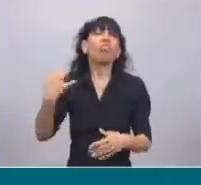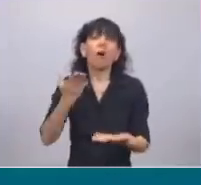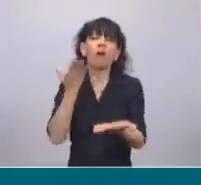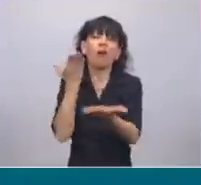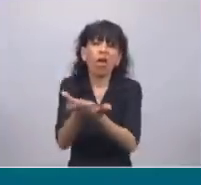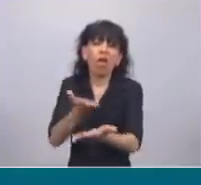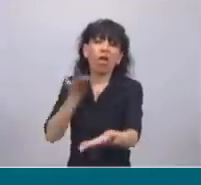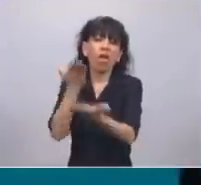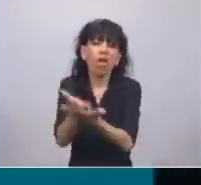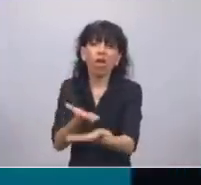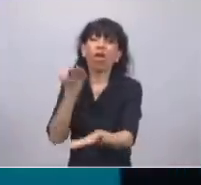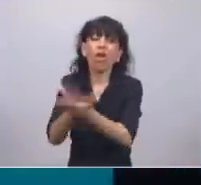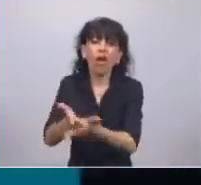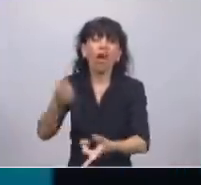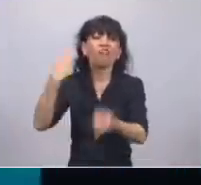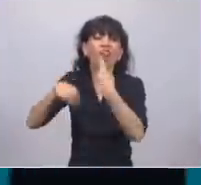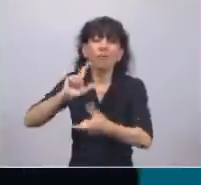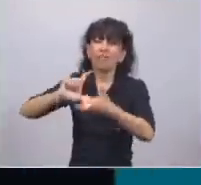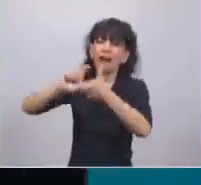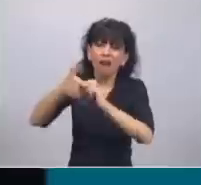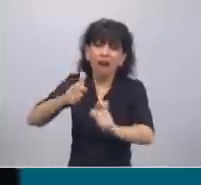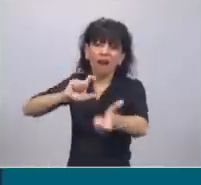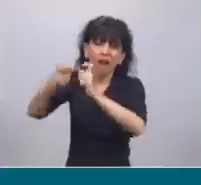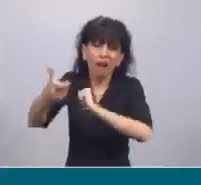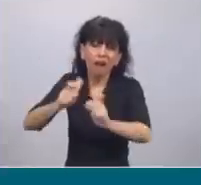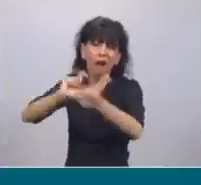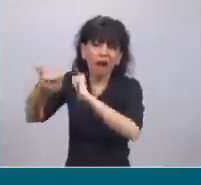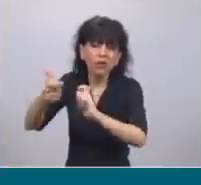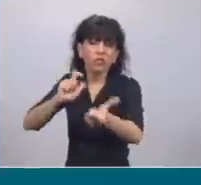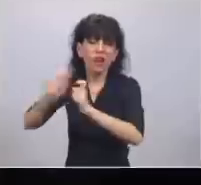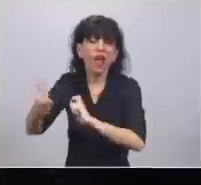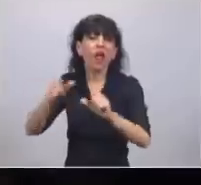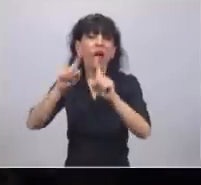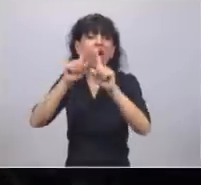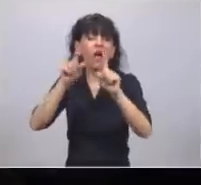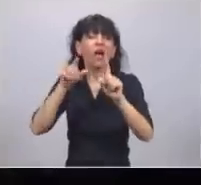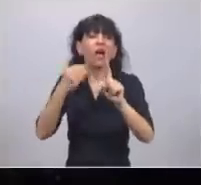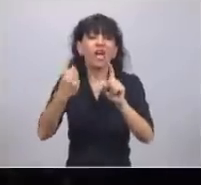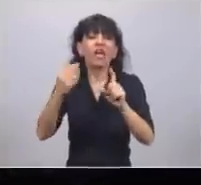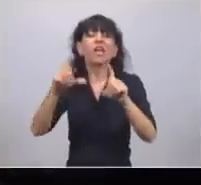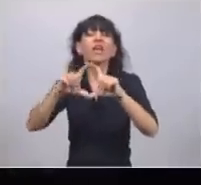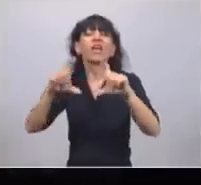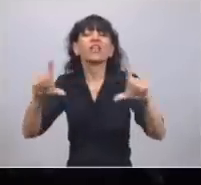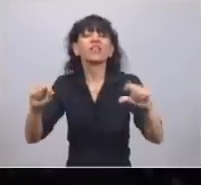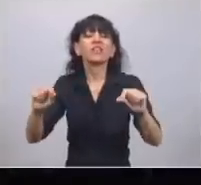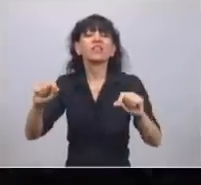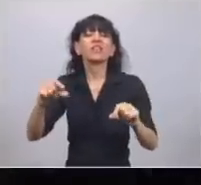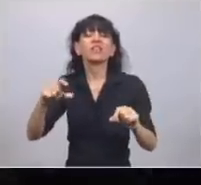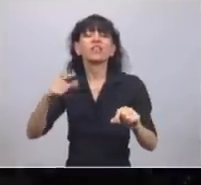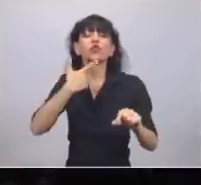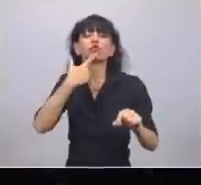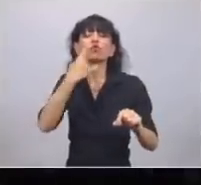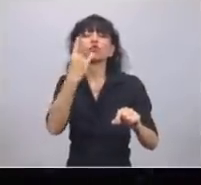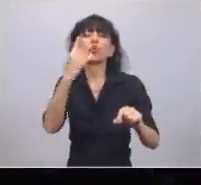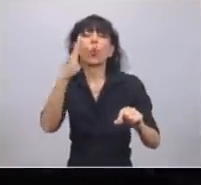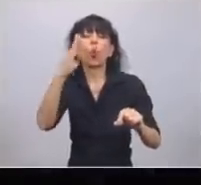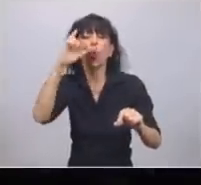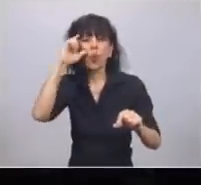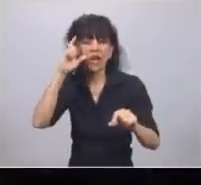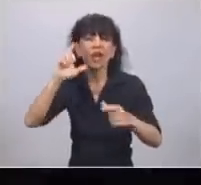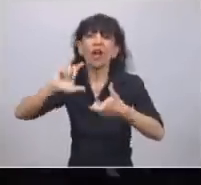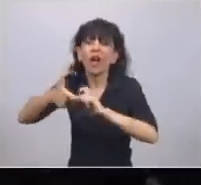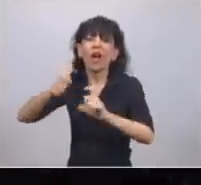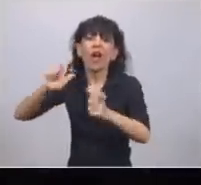del trámite de reconocimiento, integrándolo a la tarjeta SUBE de una vez y para